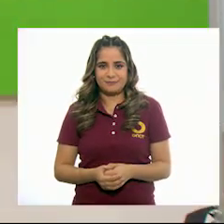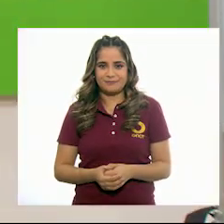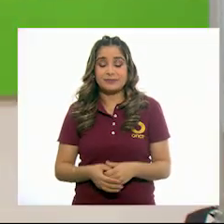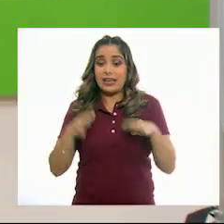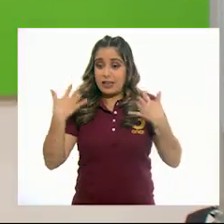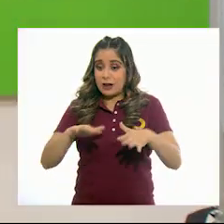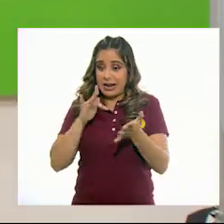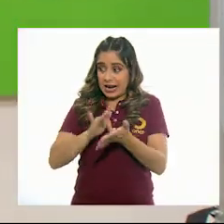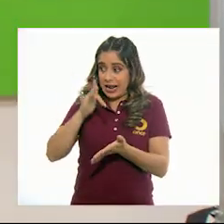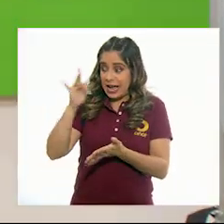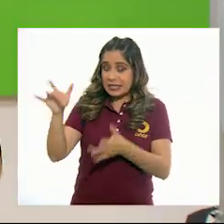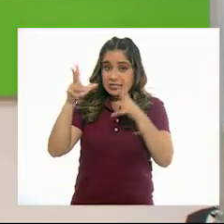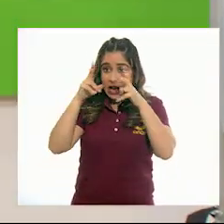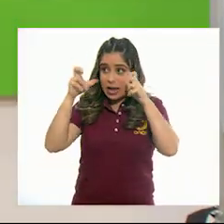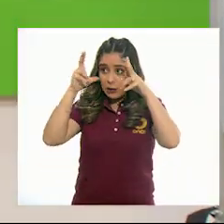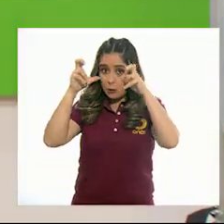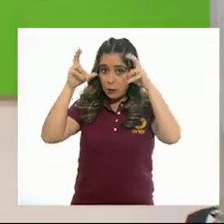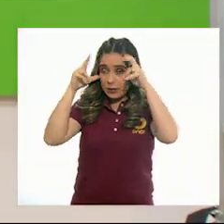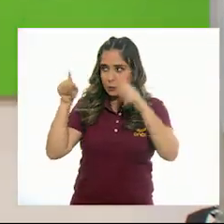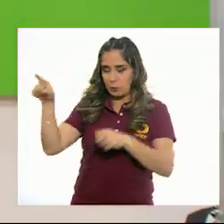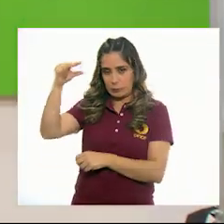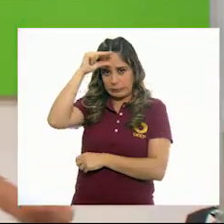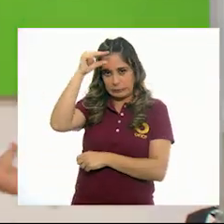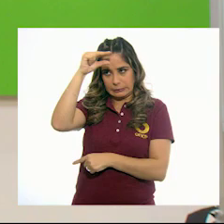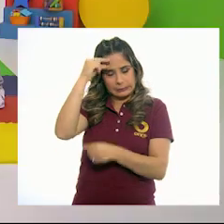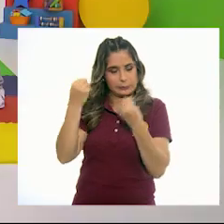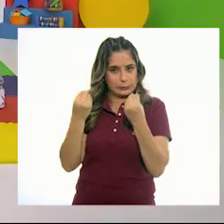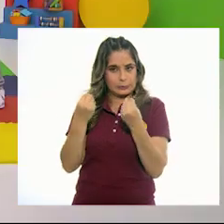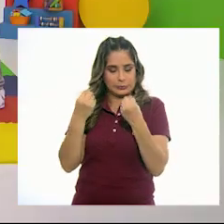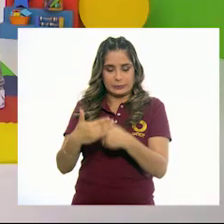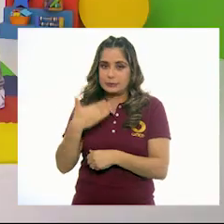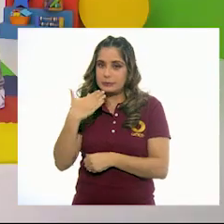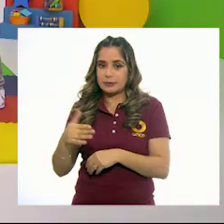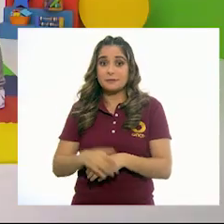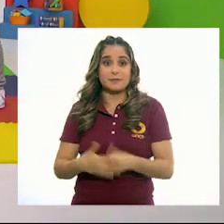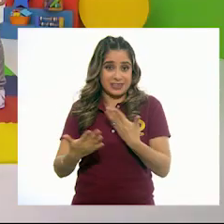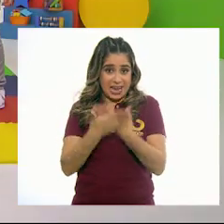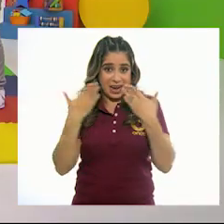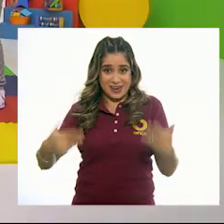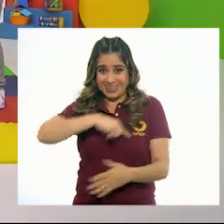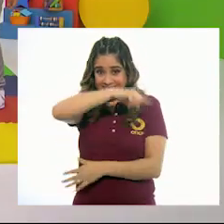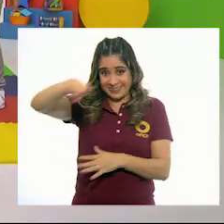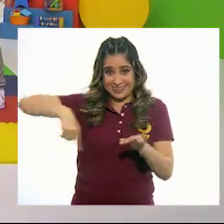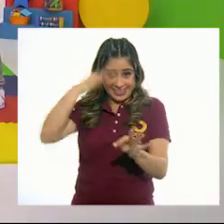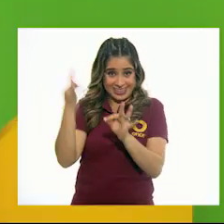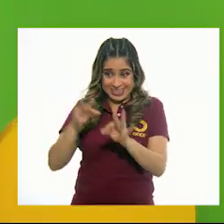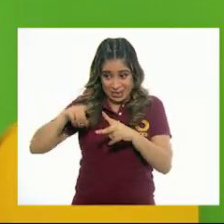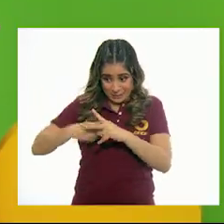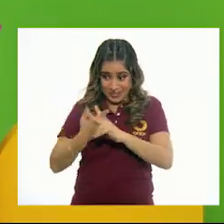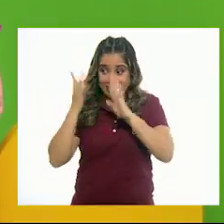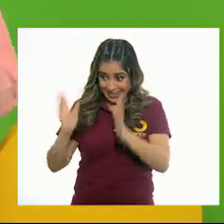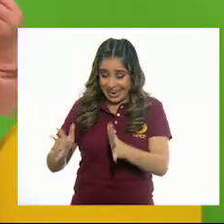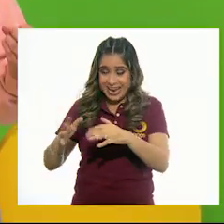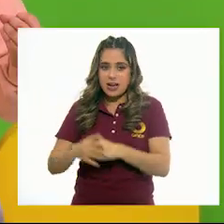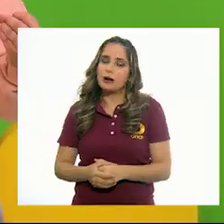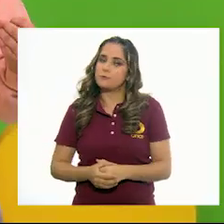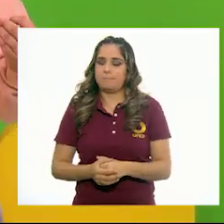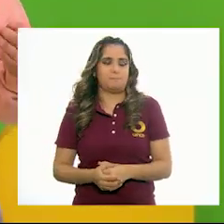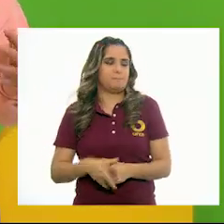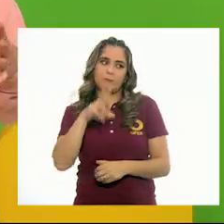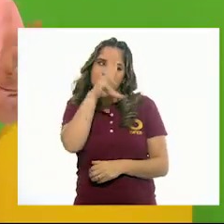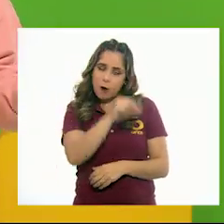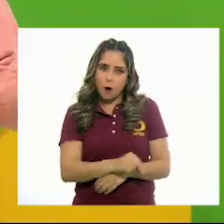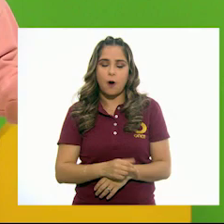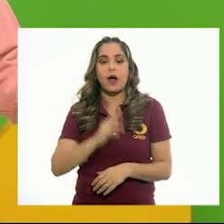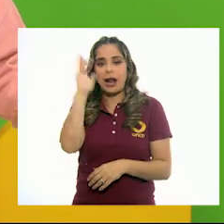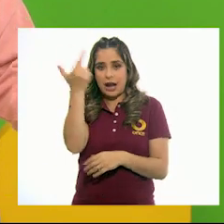Muchas gracias, Ajolisto. ¡Qué listo eres, eh! Ahora sí, Hapsiri, ¿estamos listas para comenzar? No, Sohar. Recuerda que los